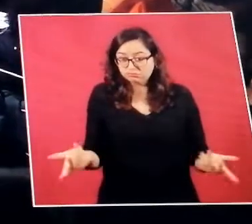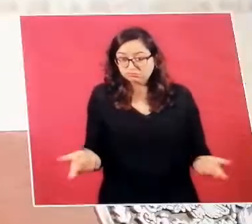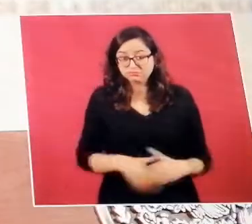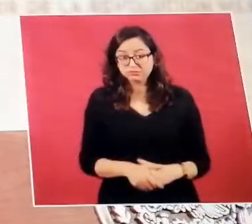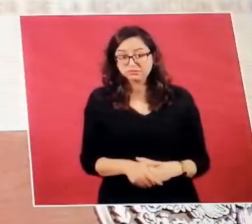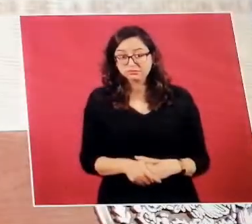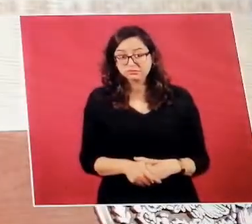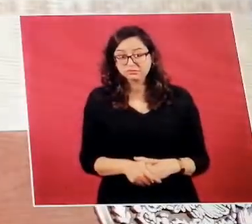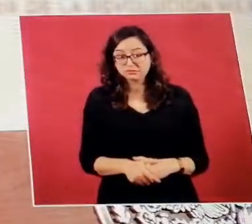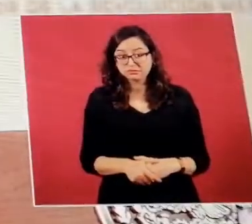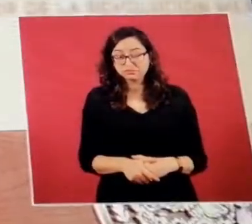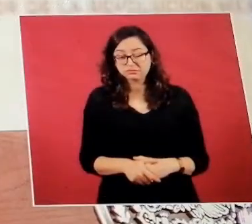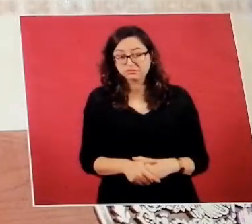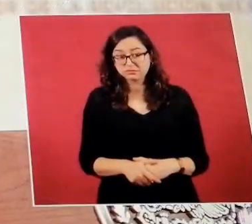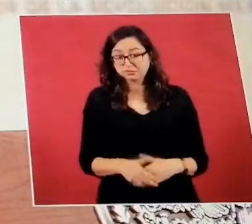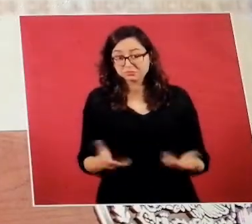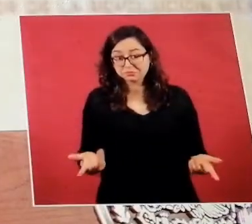esa actitud